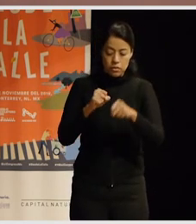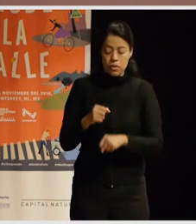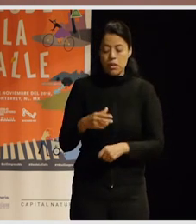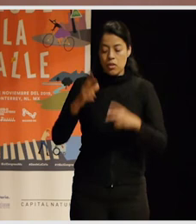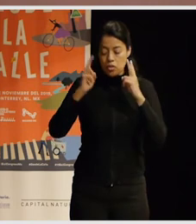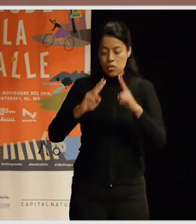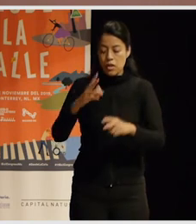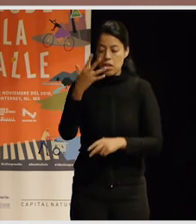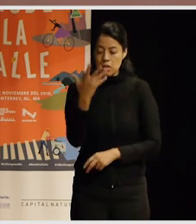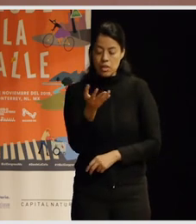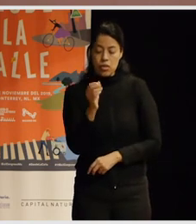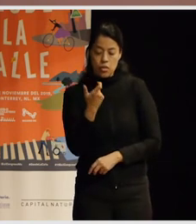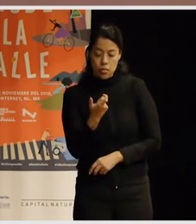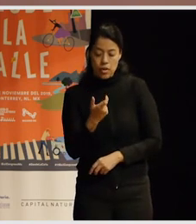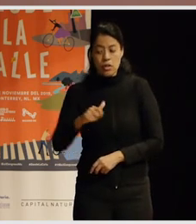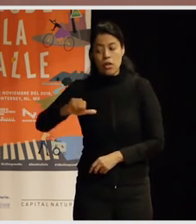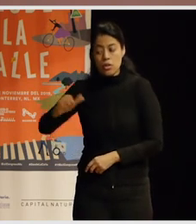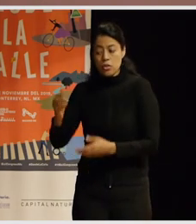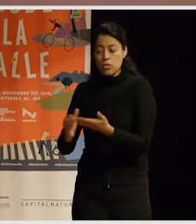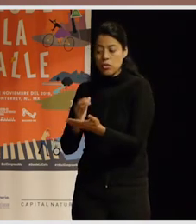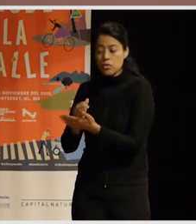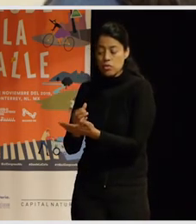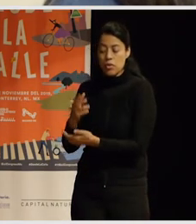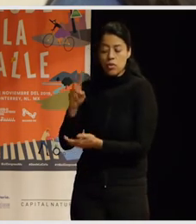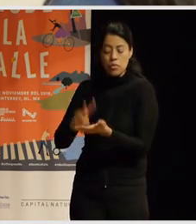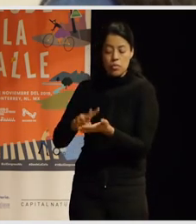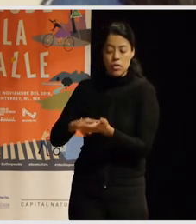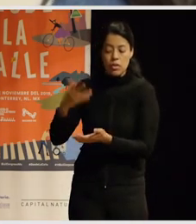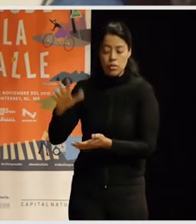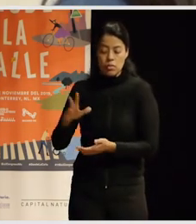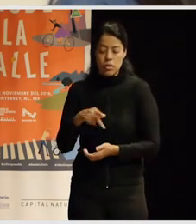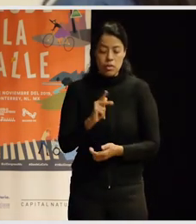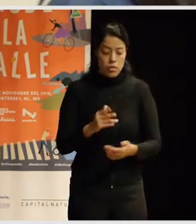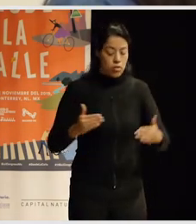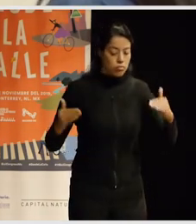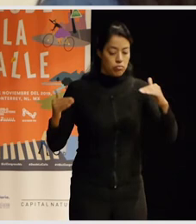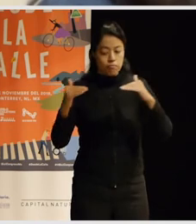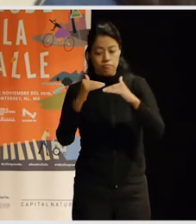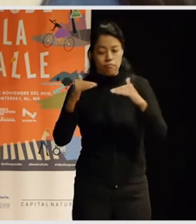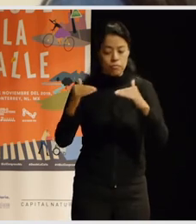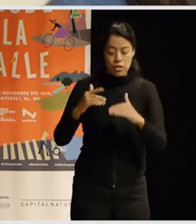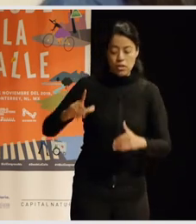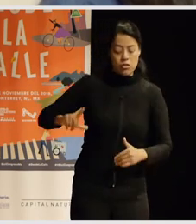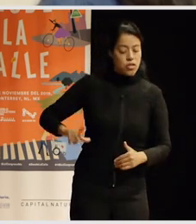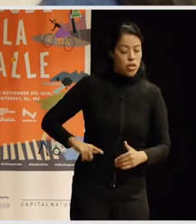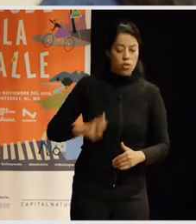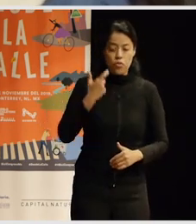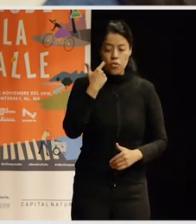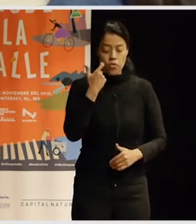simple en otras ciudades cuestan 10 pesos entonces con tal de que no hubiera una contraprestación es el gobierno no quiso cobrar